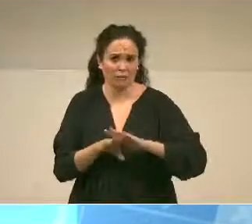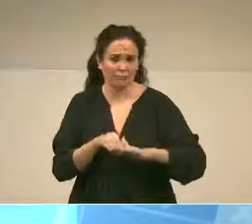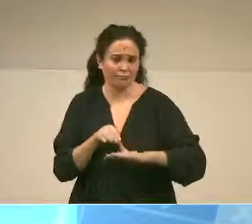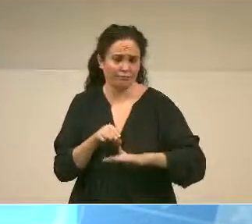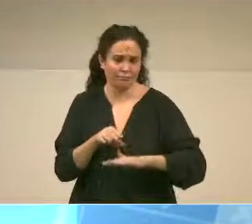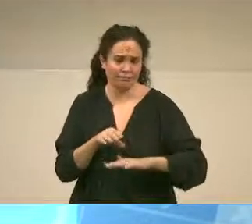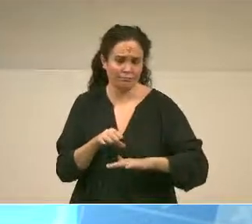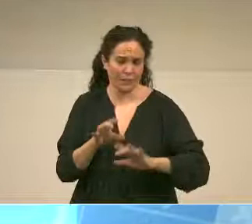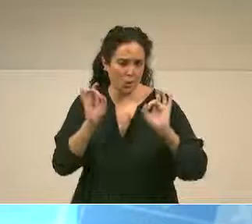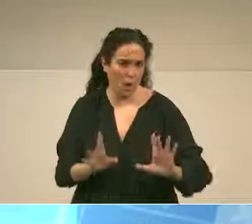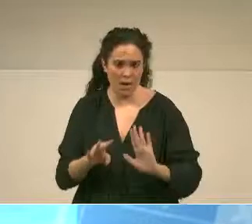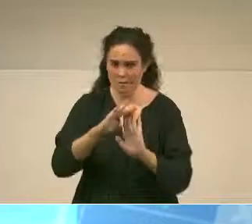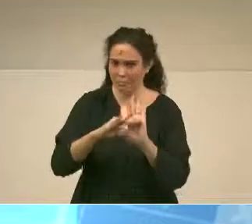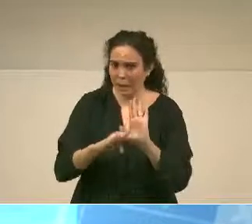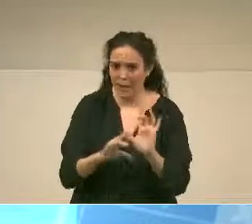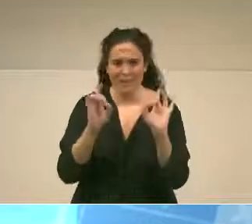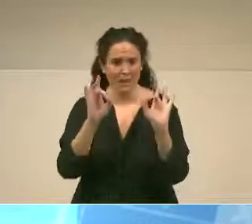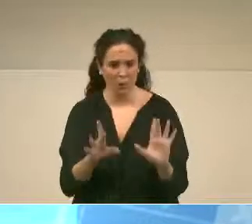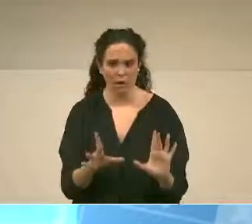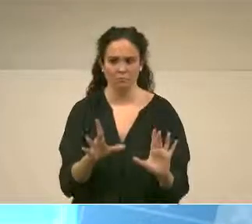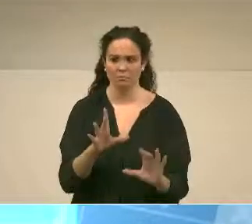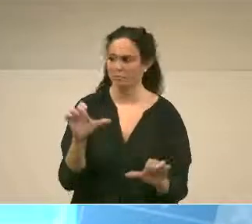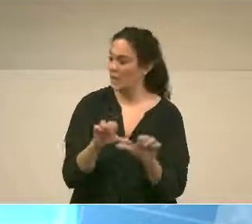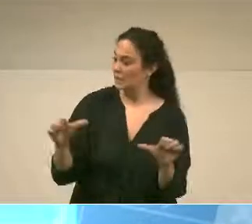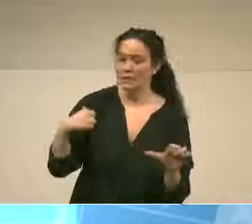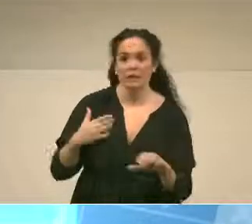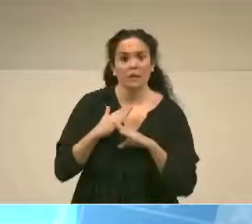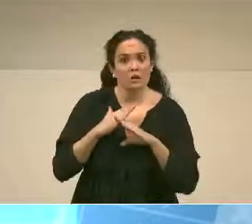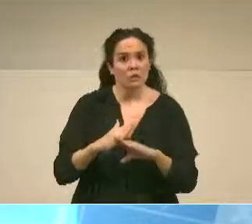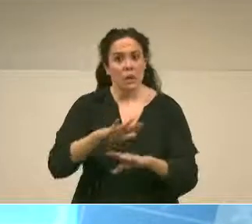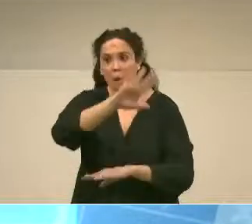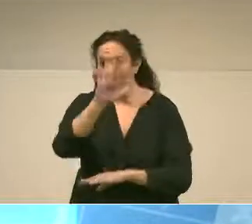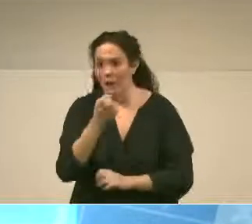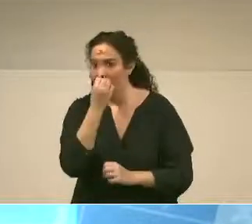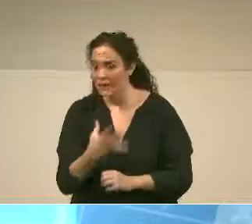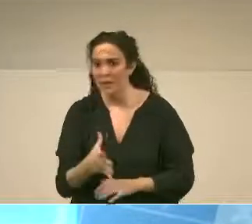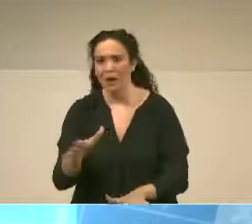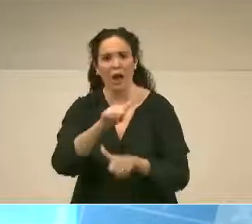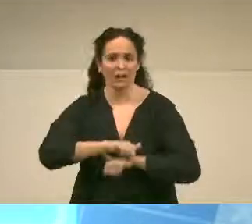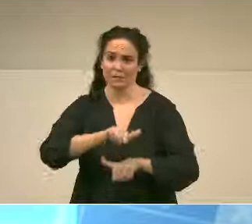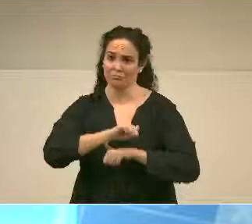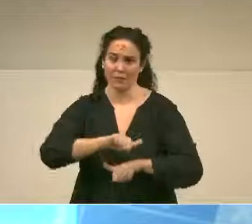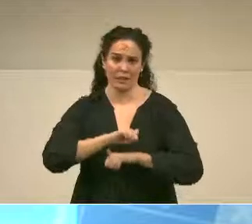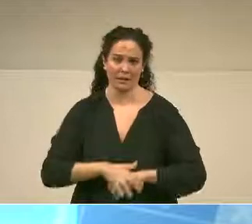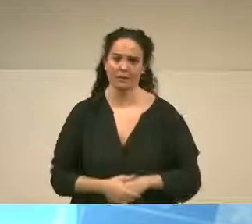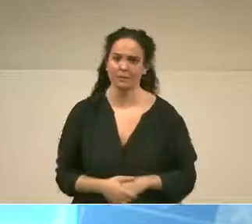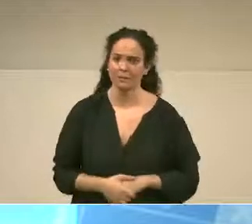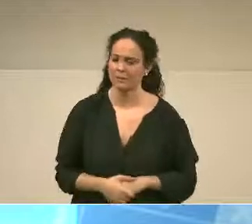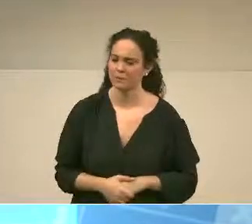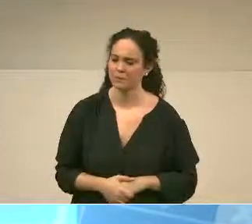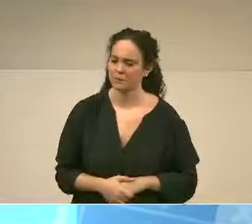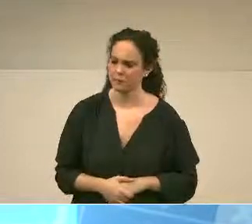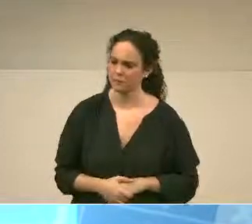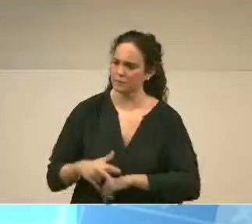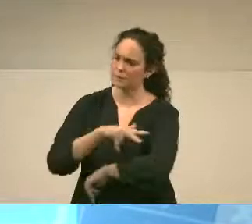haien eragina urrengo egunetan nahikoa dan ikusten goazen. Itxaron, beraz. El gobierno